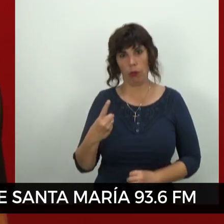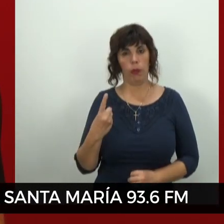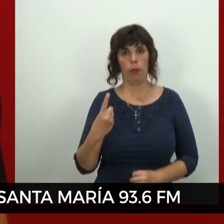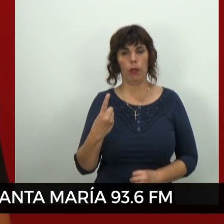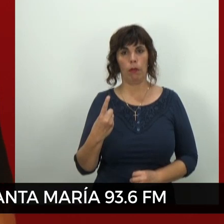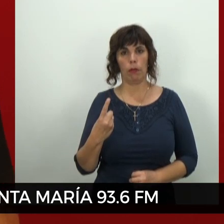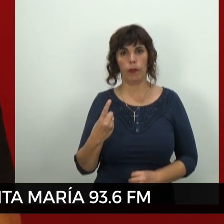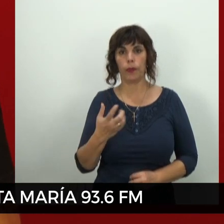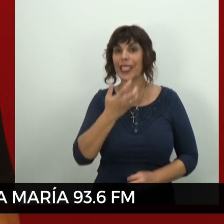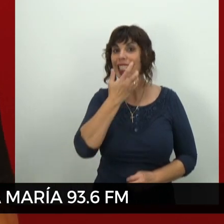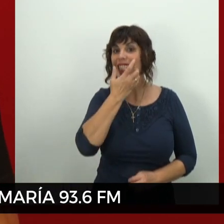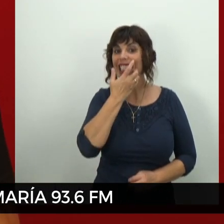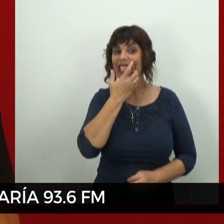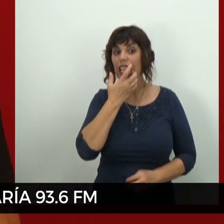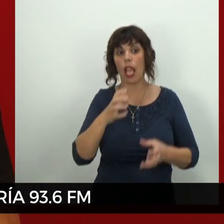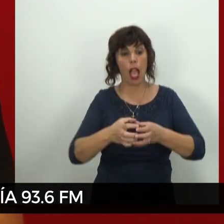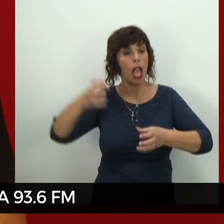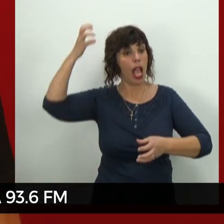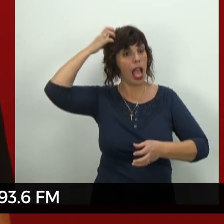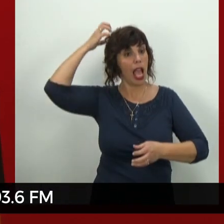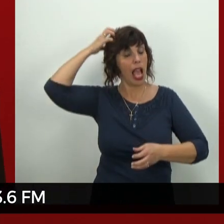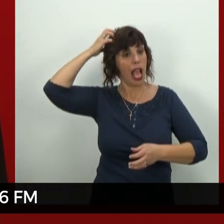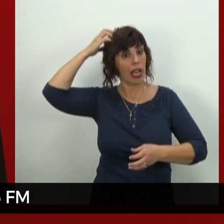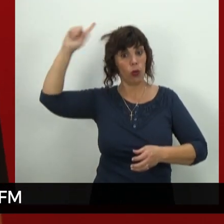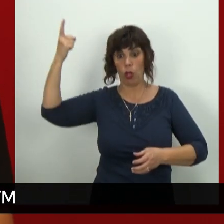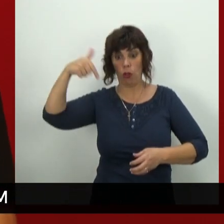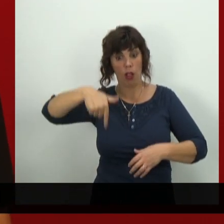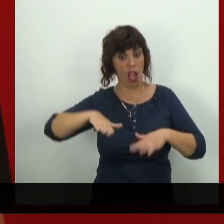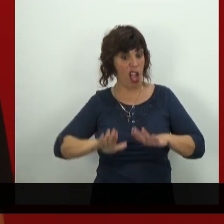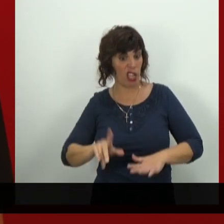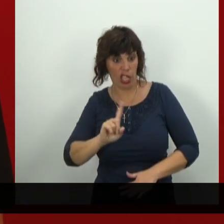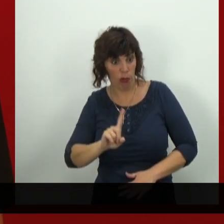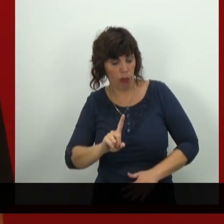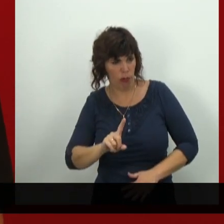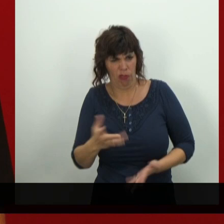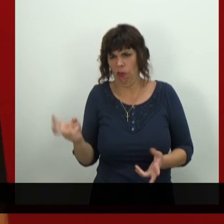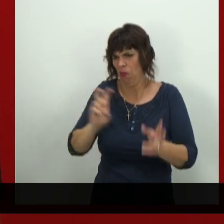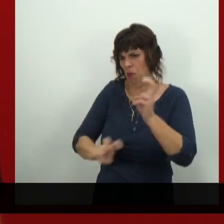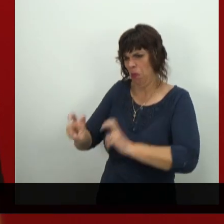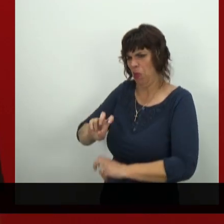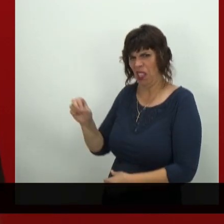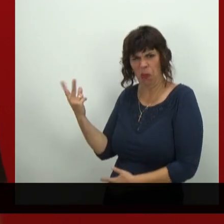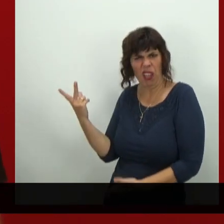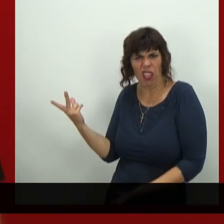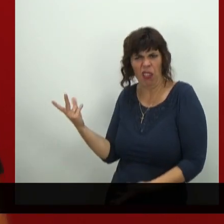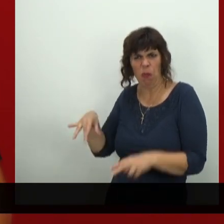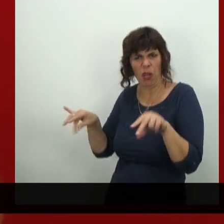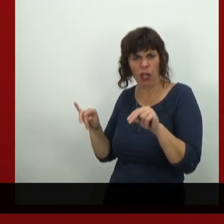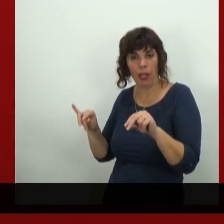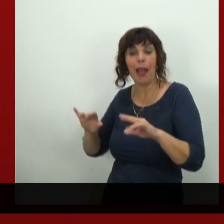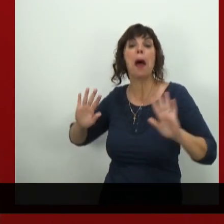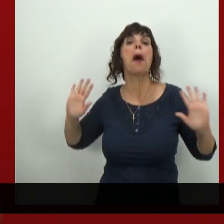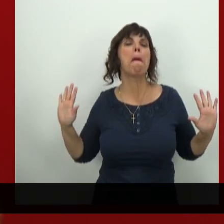Si el reino no estuviera aquí, ¿para qué vamos a buscarlo? Fuera estúpido. Pero el reino está aquí,